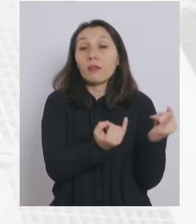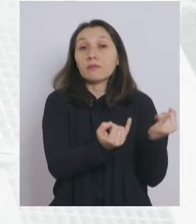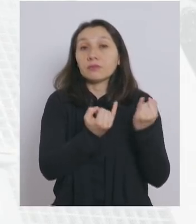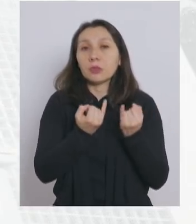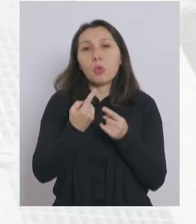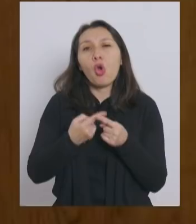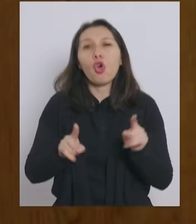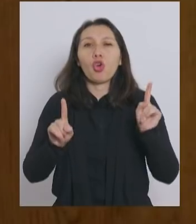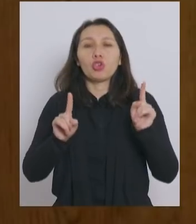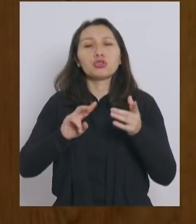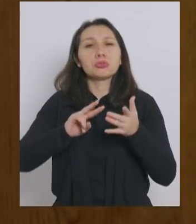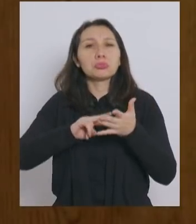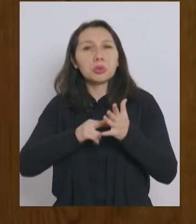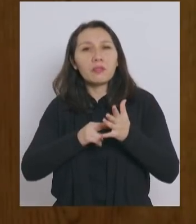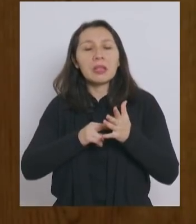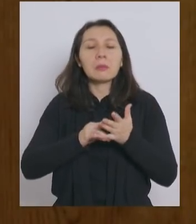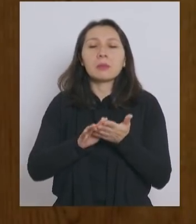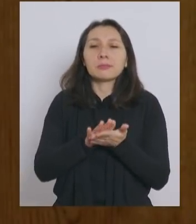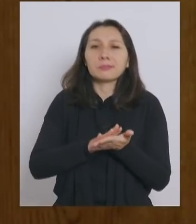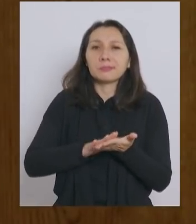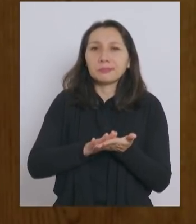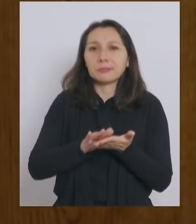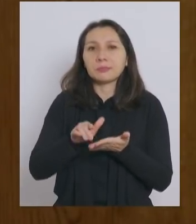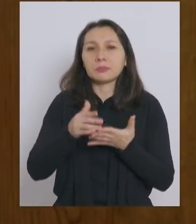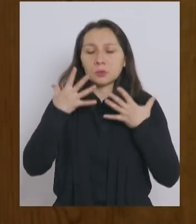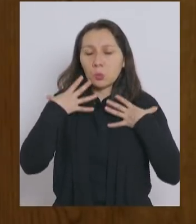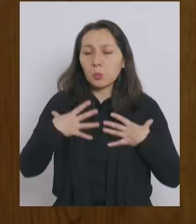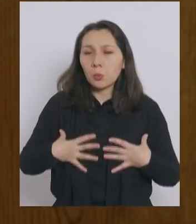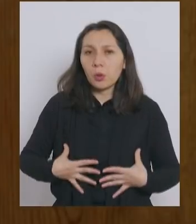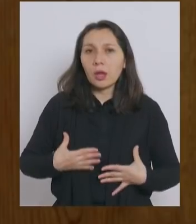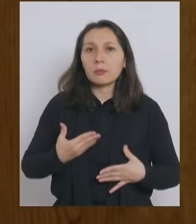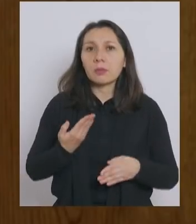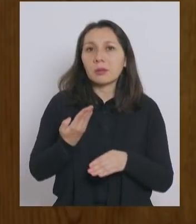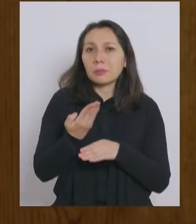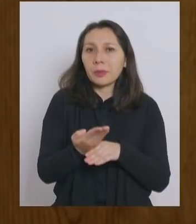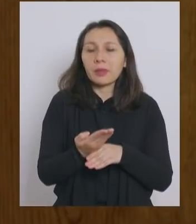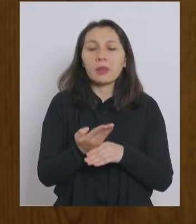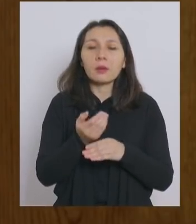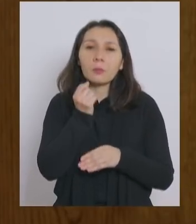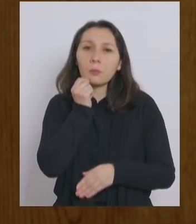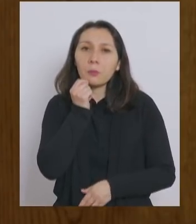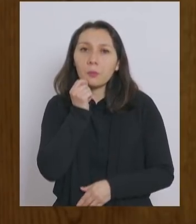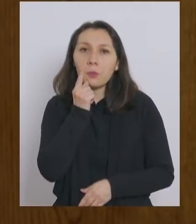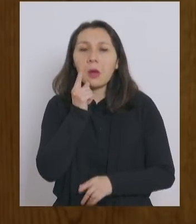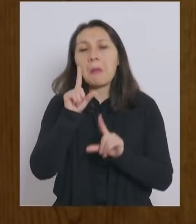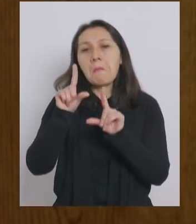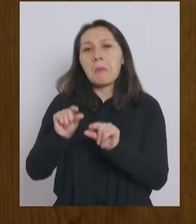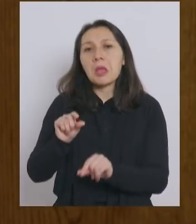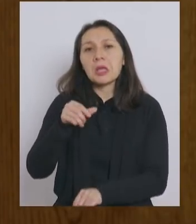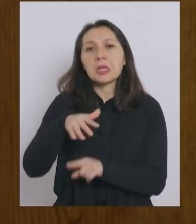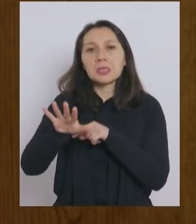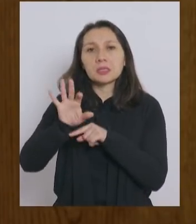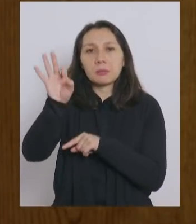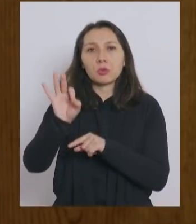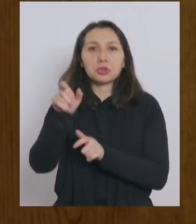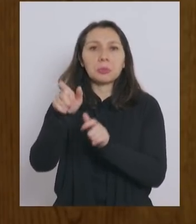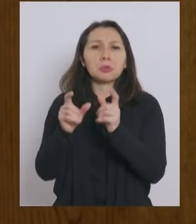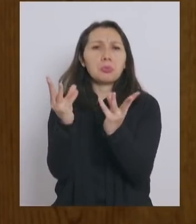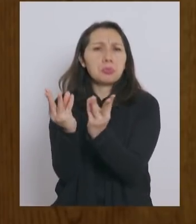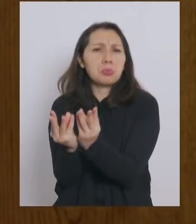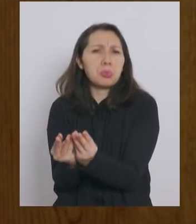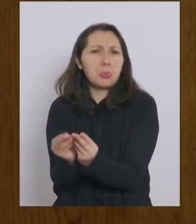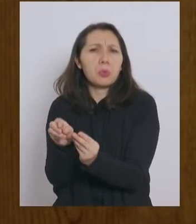informaron otro tipo de eventos adversos sistémicos solicitados en menos del 15% de los